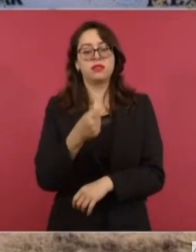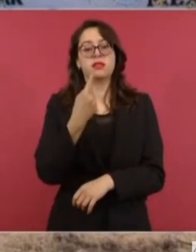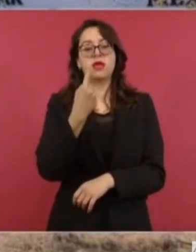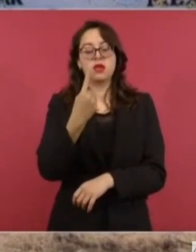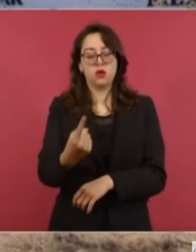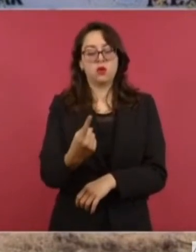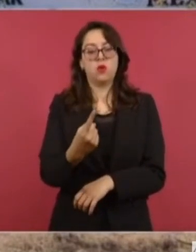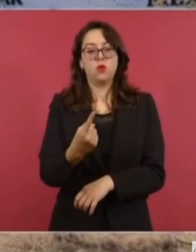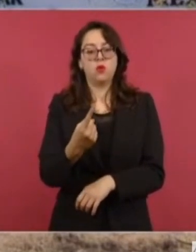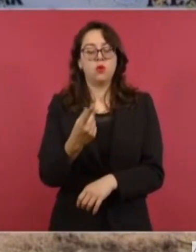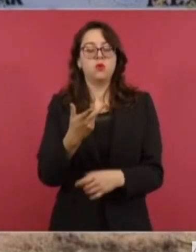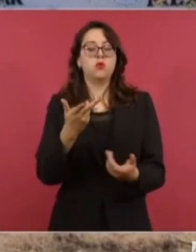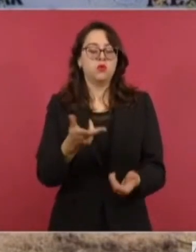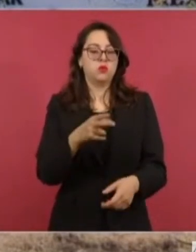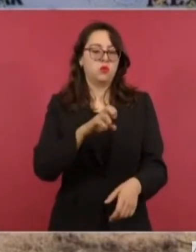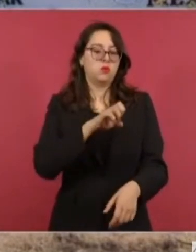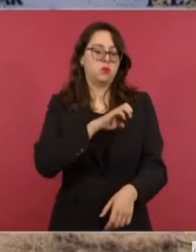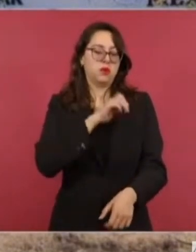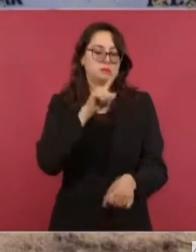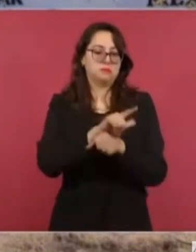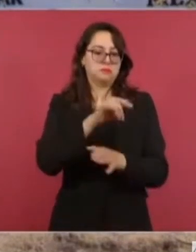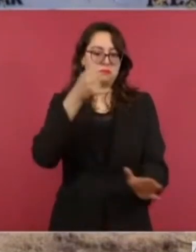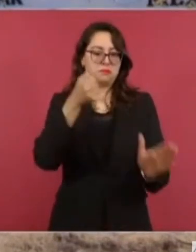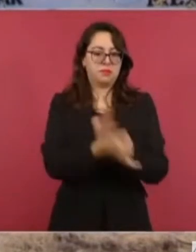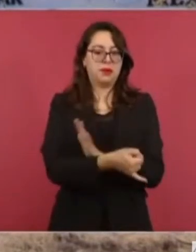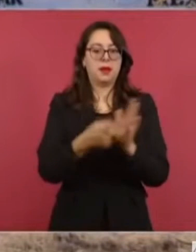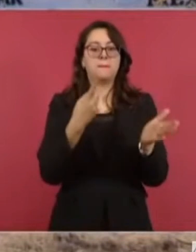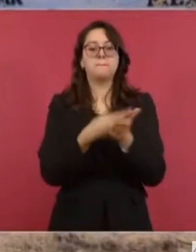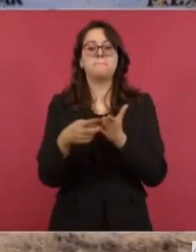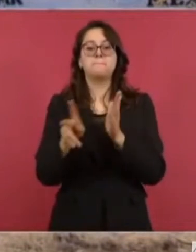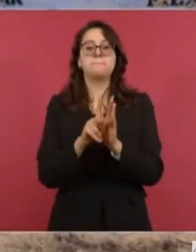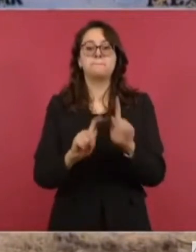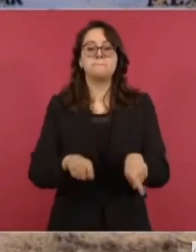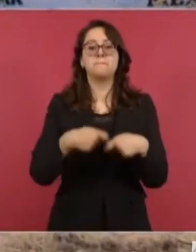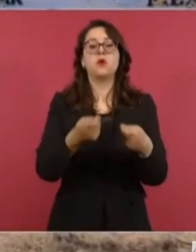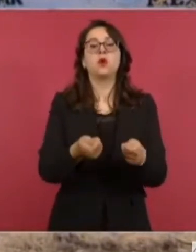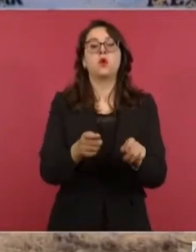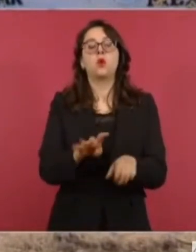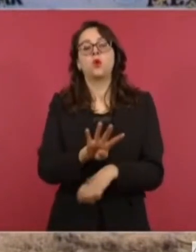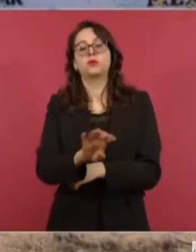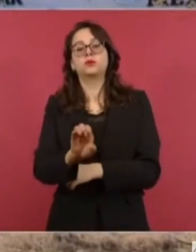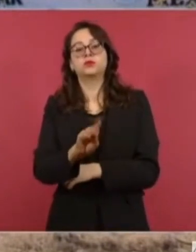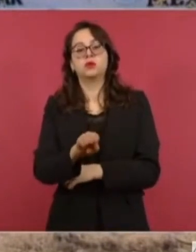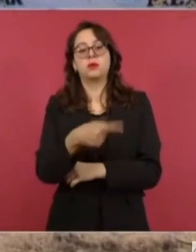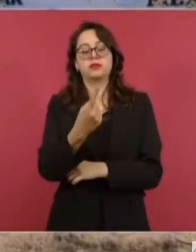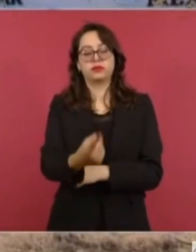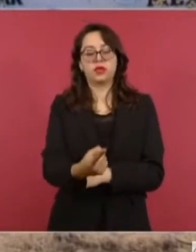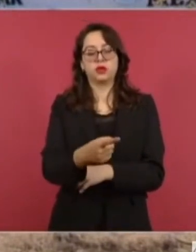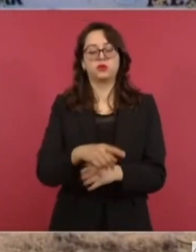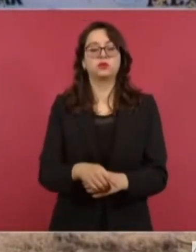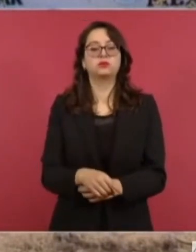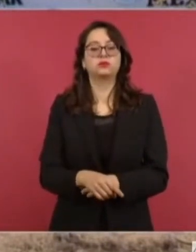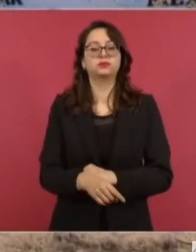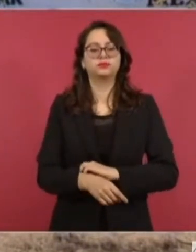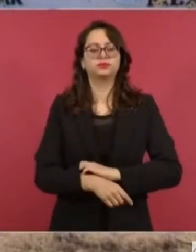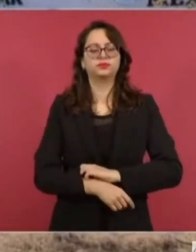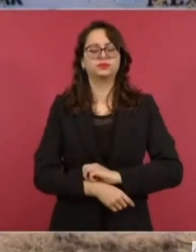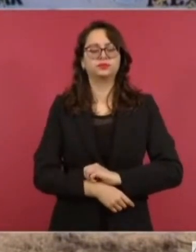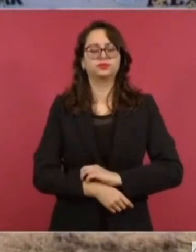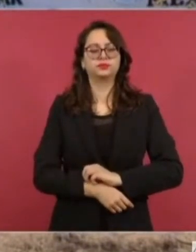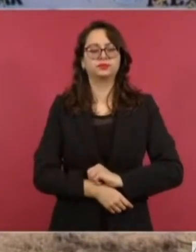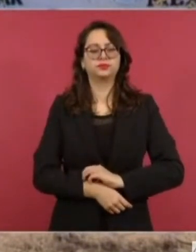son médicos de alguna especialidad. Se ha basificado a 491 trabajadores de la salud en el estado de Baja California